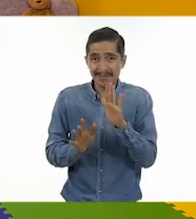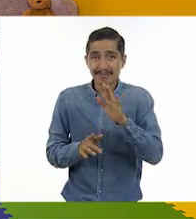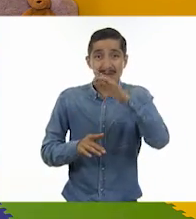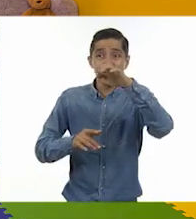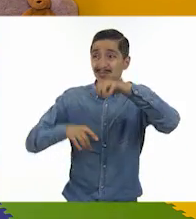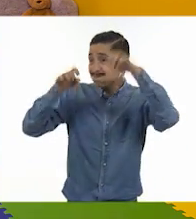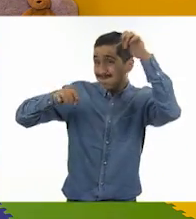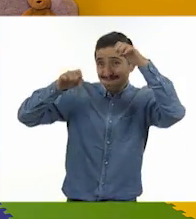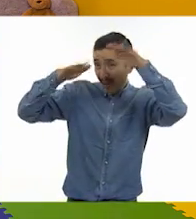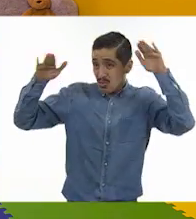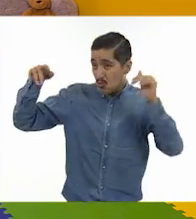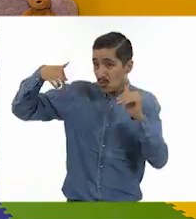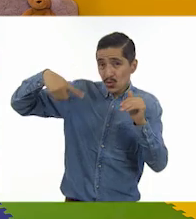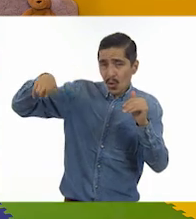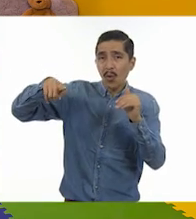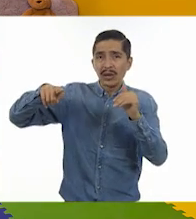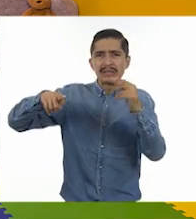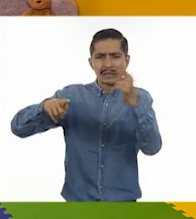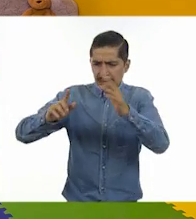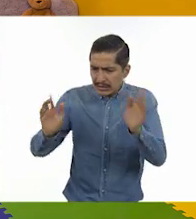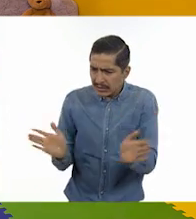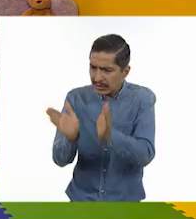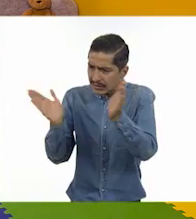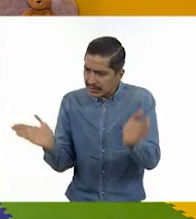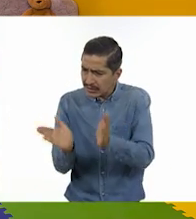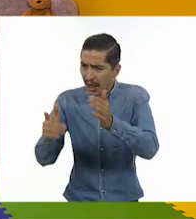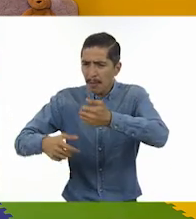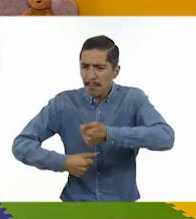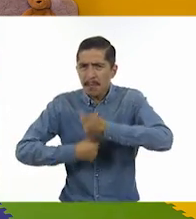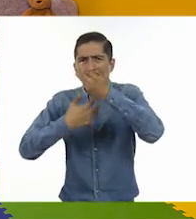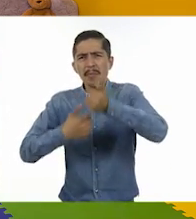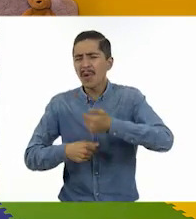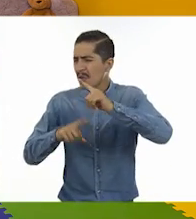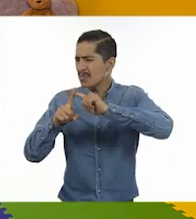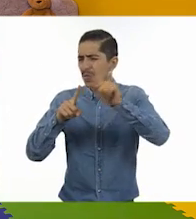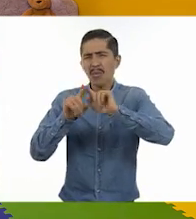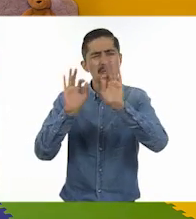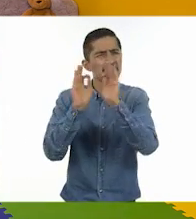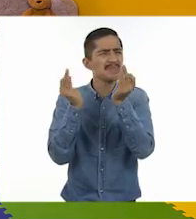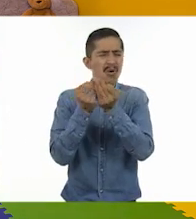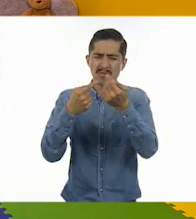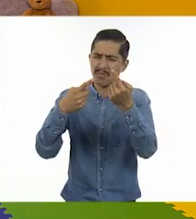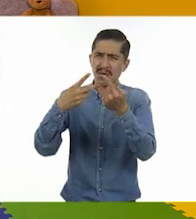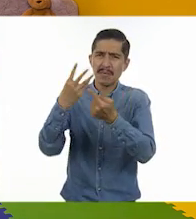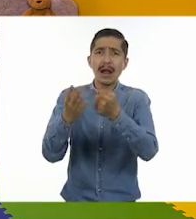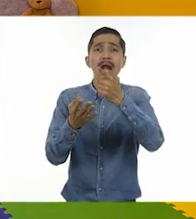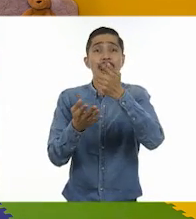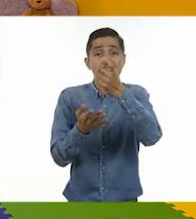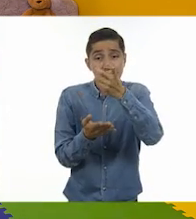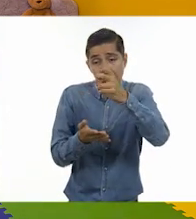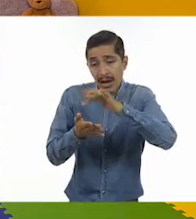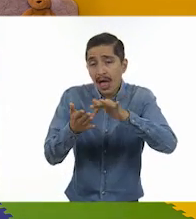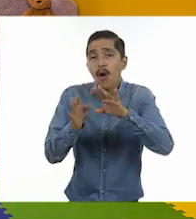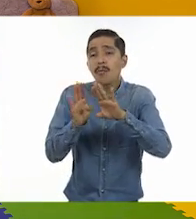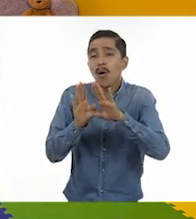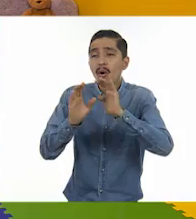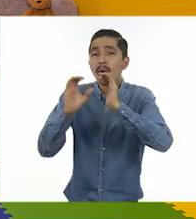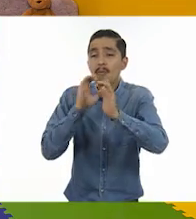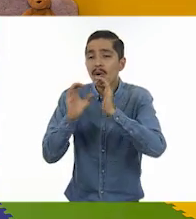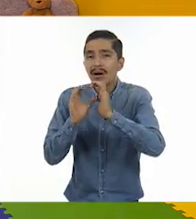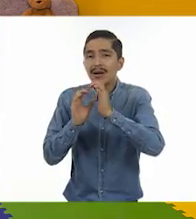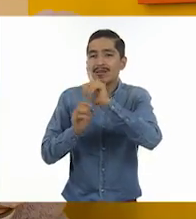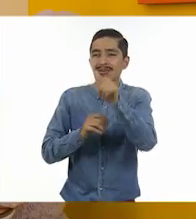adultos cuidadores, debemos motivarlos a expresarse de todas las maneras posibles, leyendo estas formas de comunicación